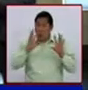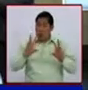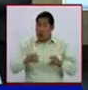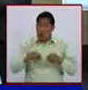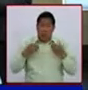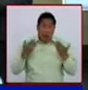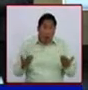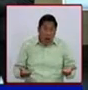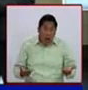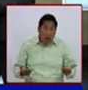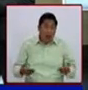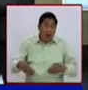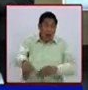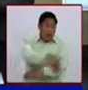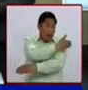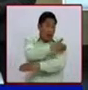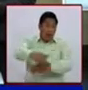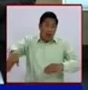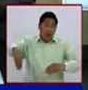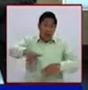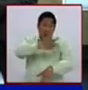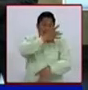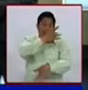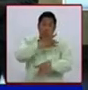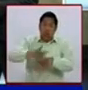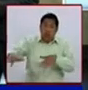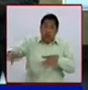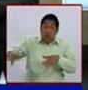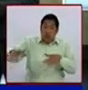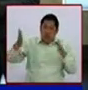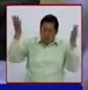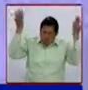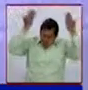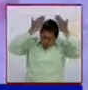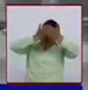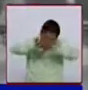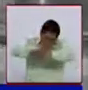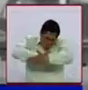las calles son desiertas y oscuras. Vamos a ver esta nota.